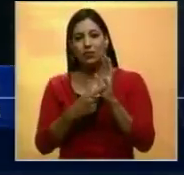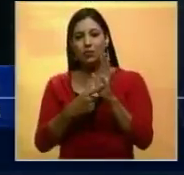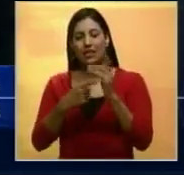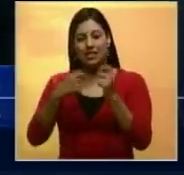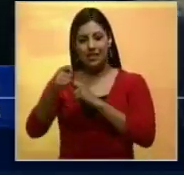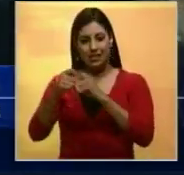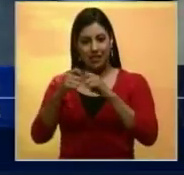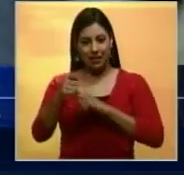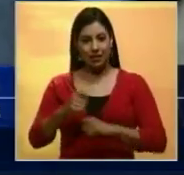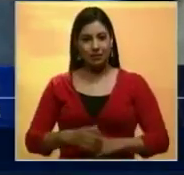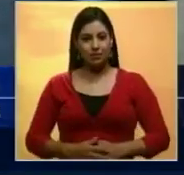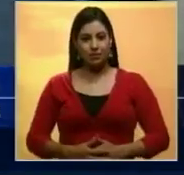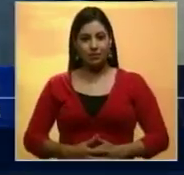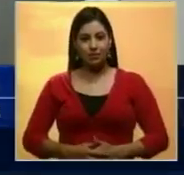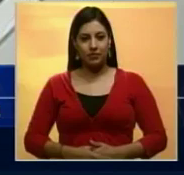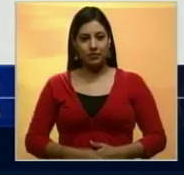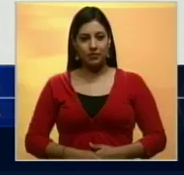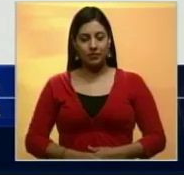venta.